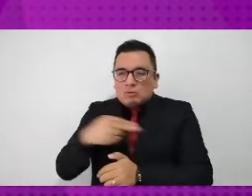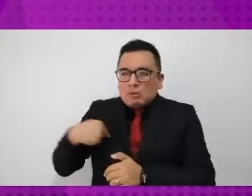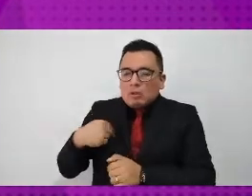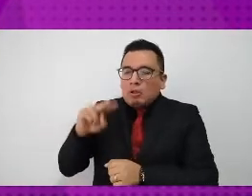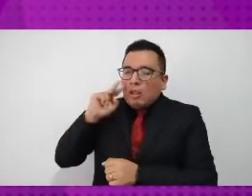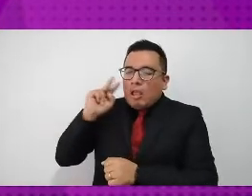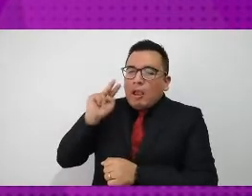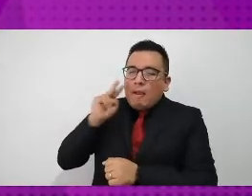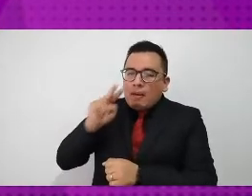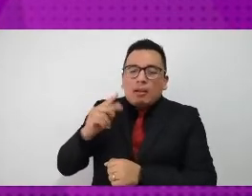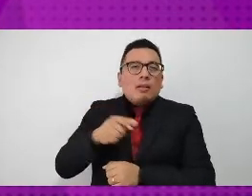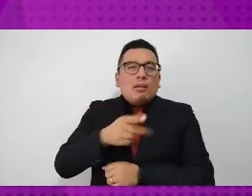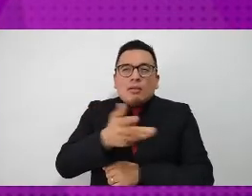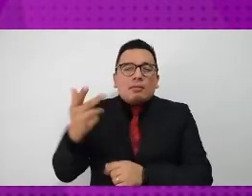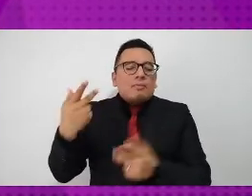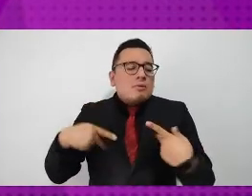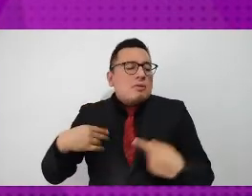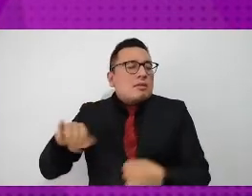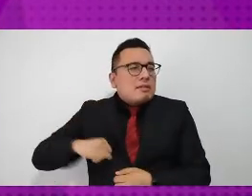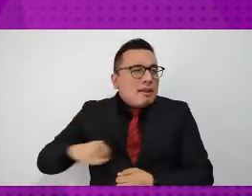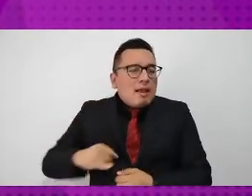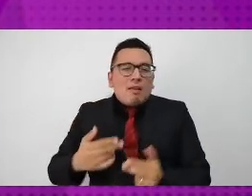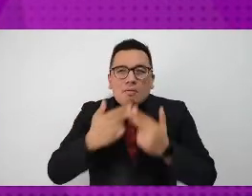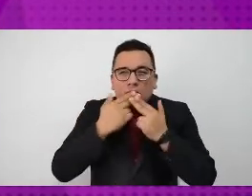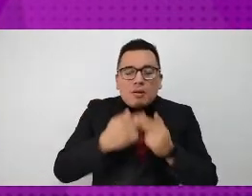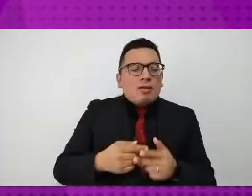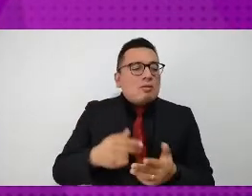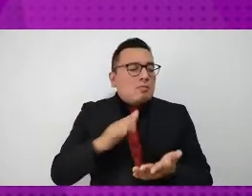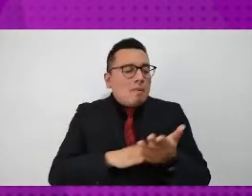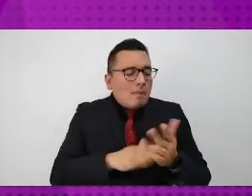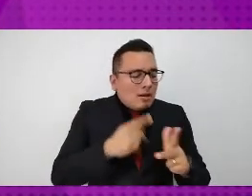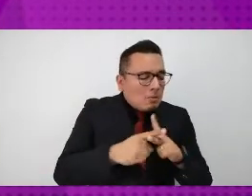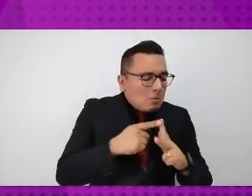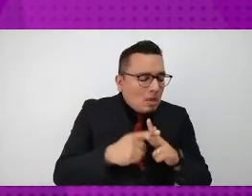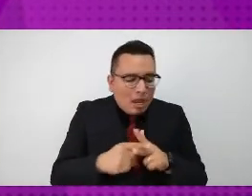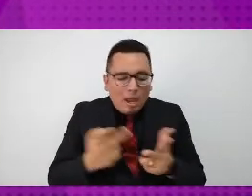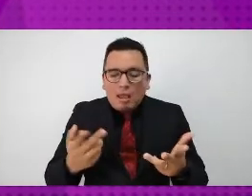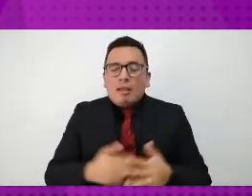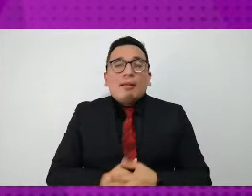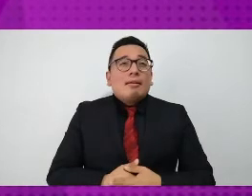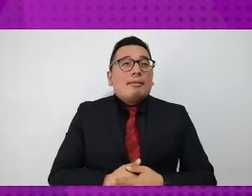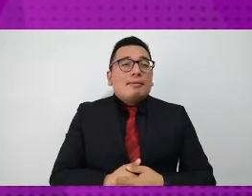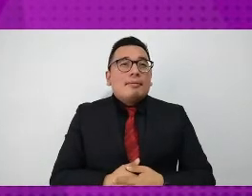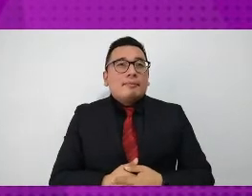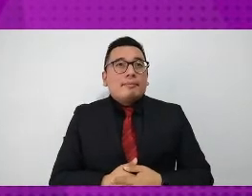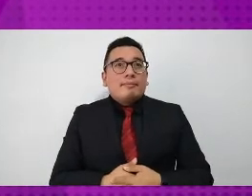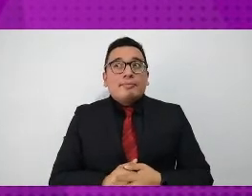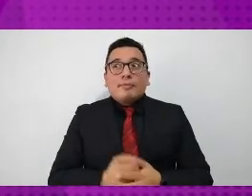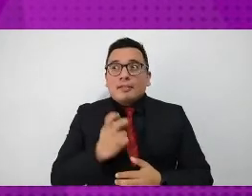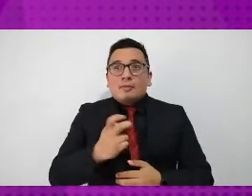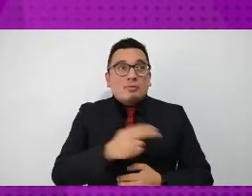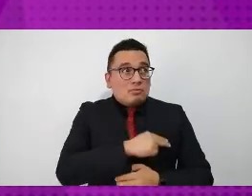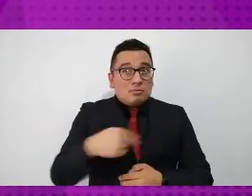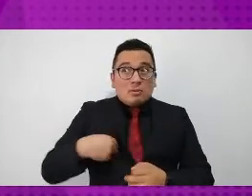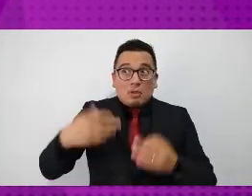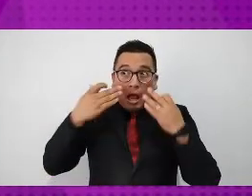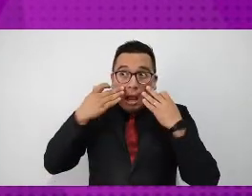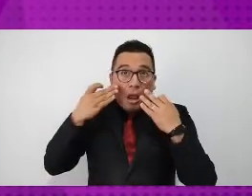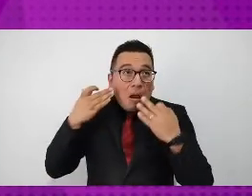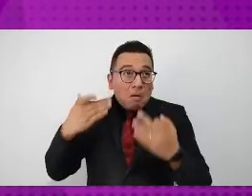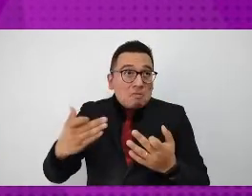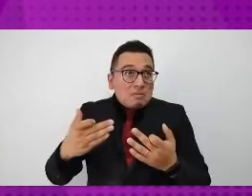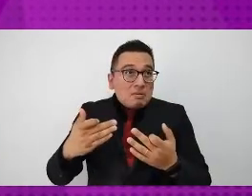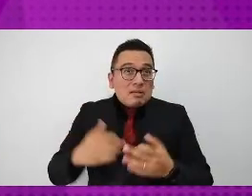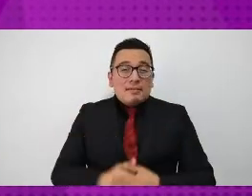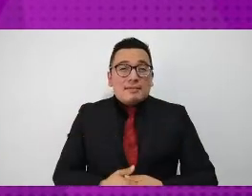las y los funcionarios las mesas directivas de casilla el contar los votos el escrutinio y cómputo vivirlo pero